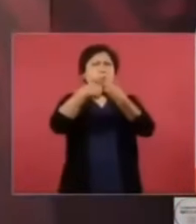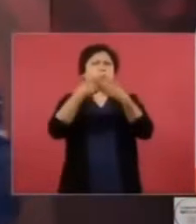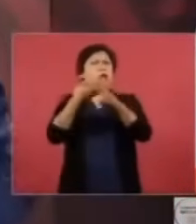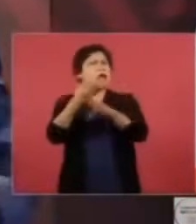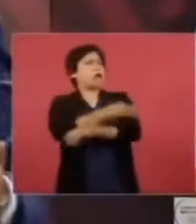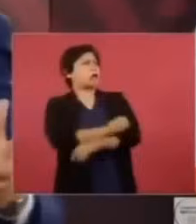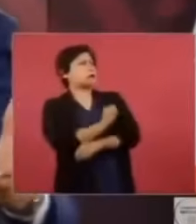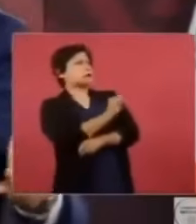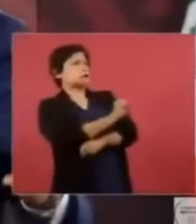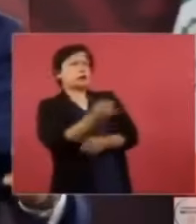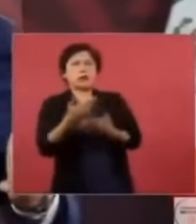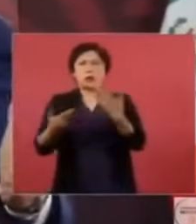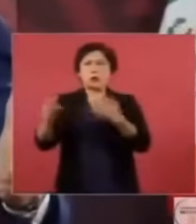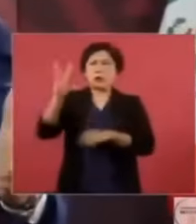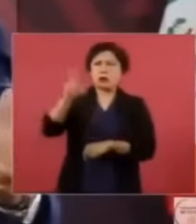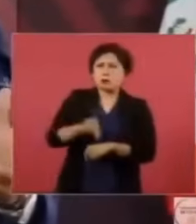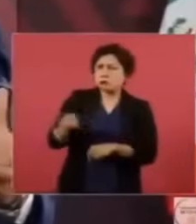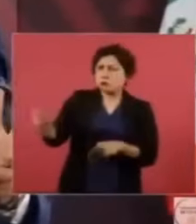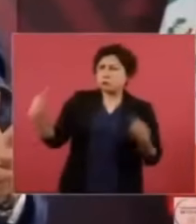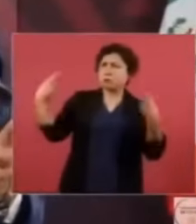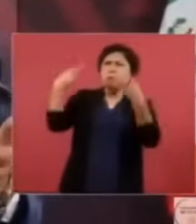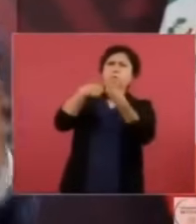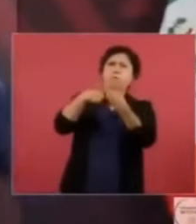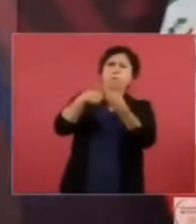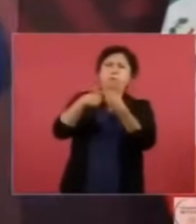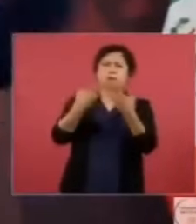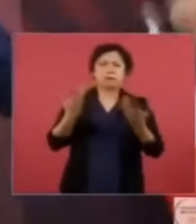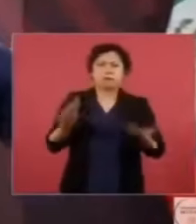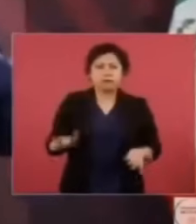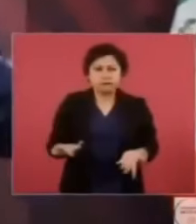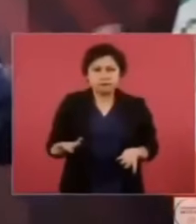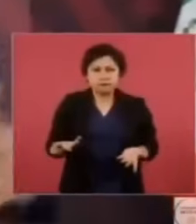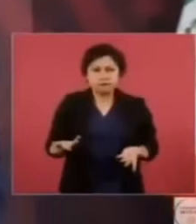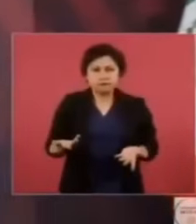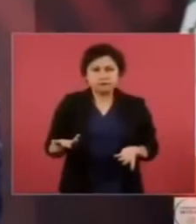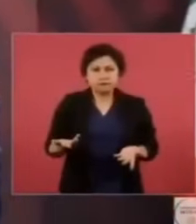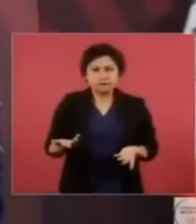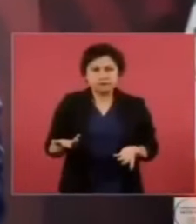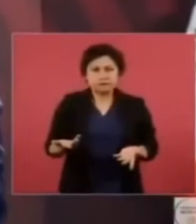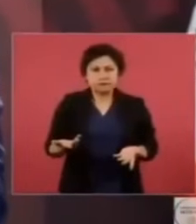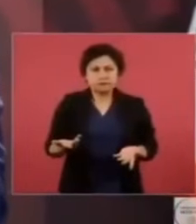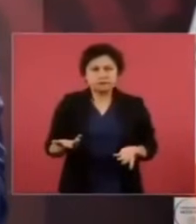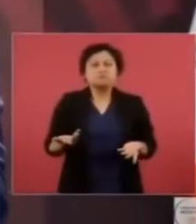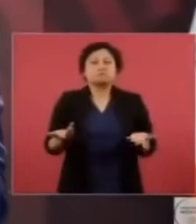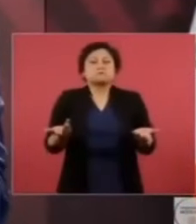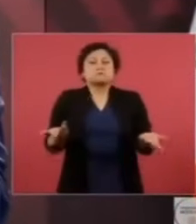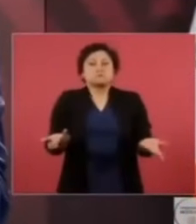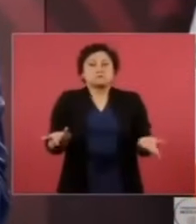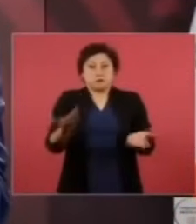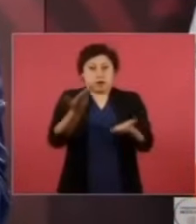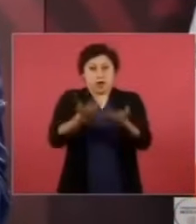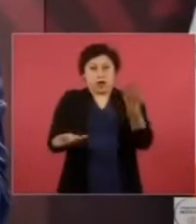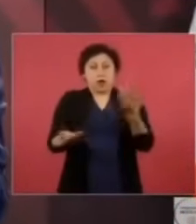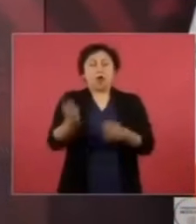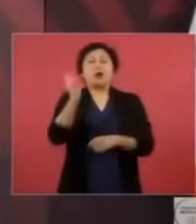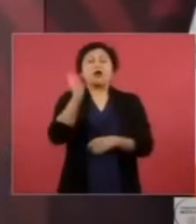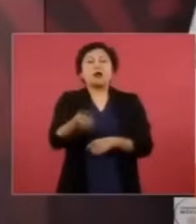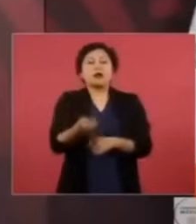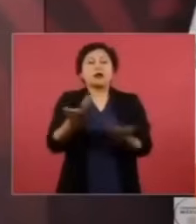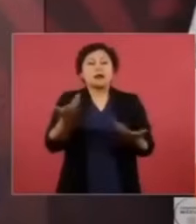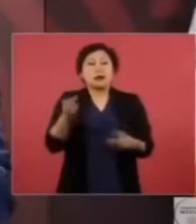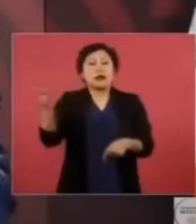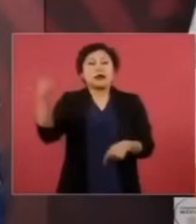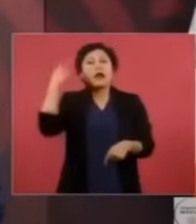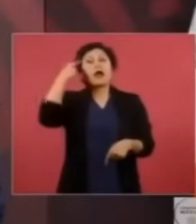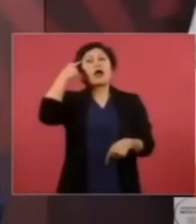que no que morena no tiene razón porque la Constitución lo que dice no es lo que dice sino lo que ellos creen que